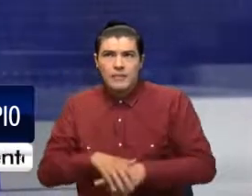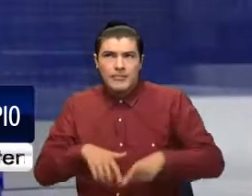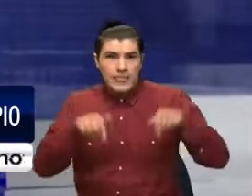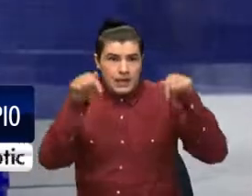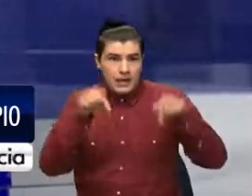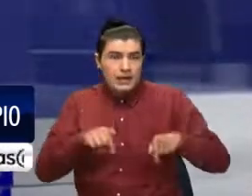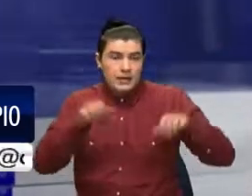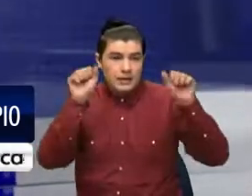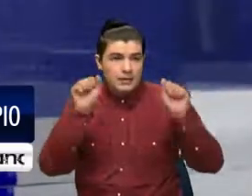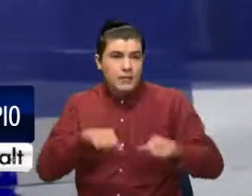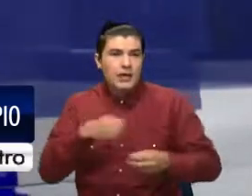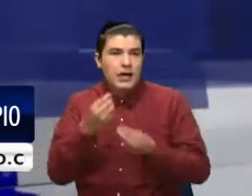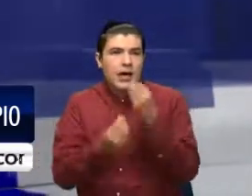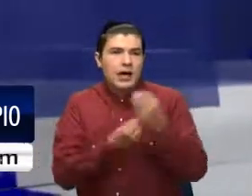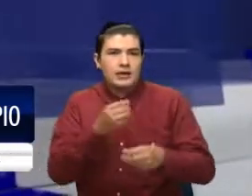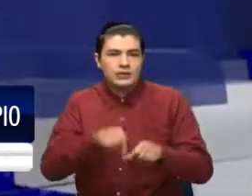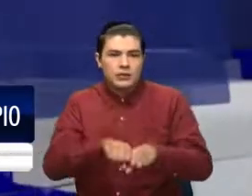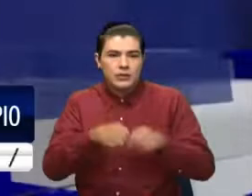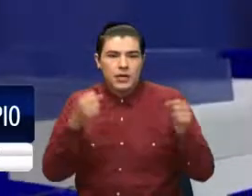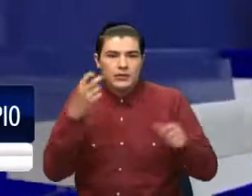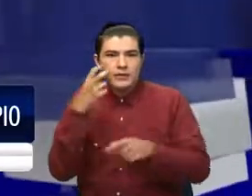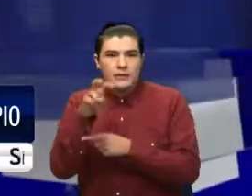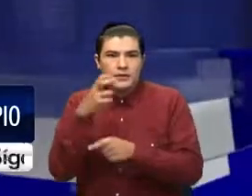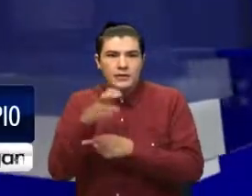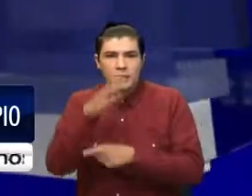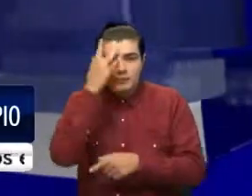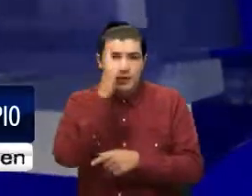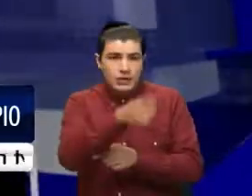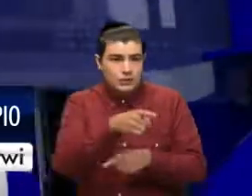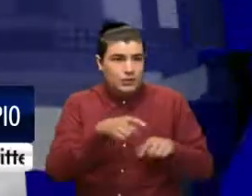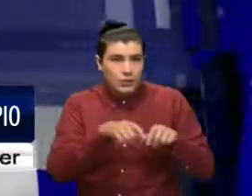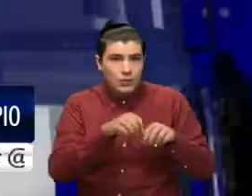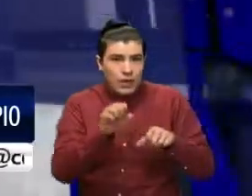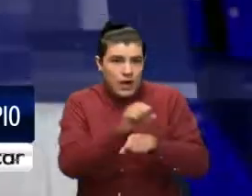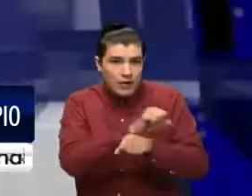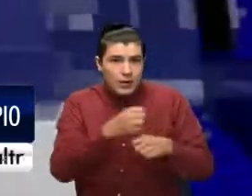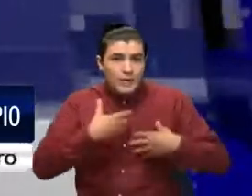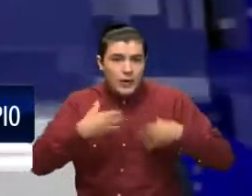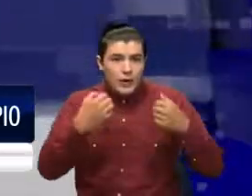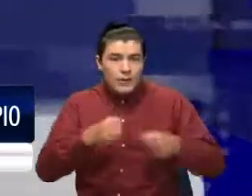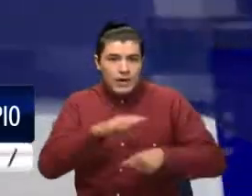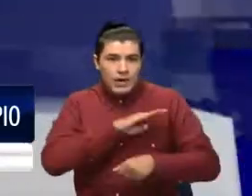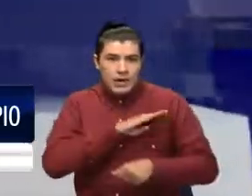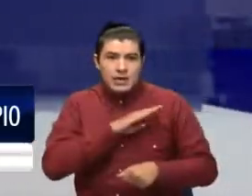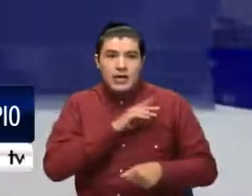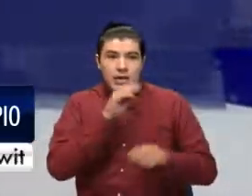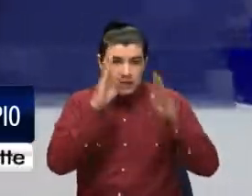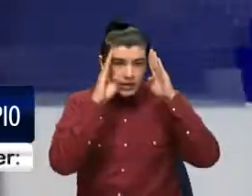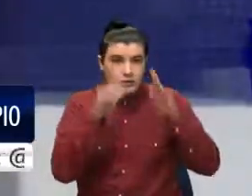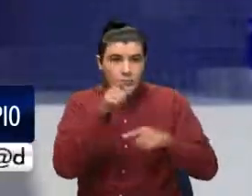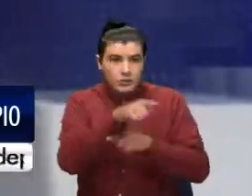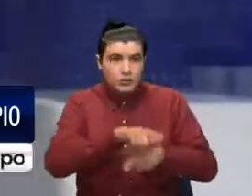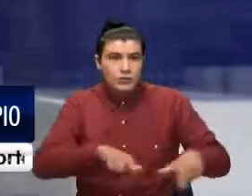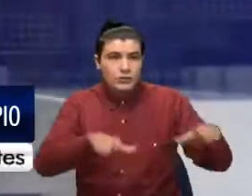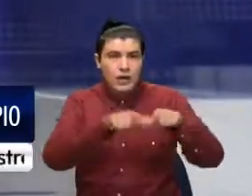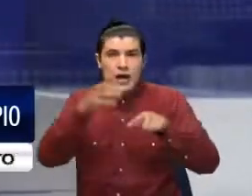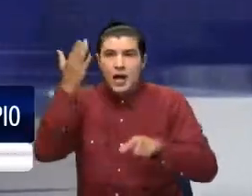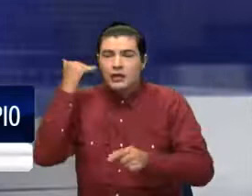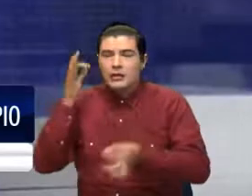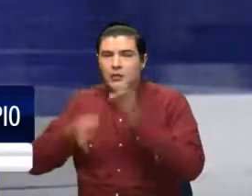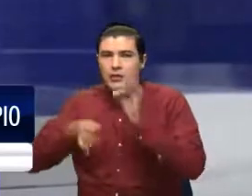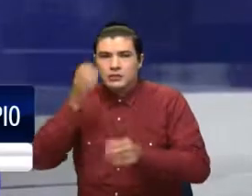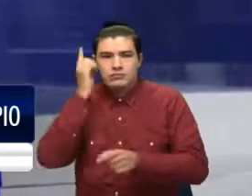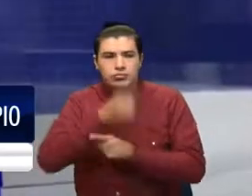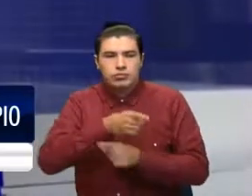estar haciendo un daño fiscal porque son maquinarias oficiales, con recursos oficiales que vienen interviniendo donde ya una autoridad tomó la